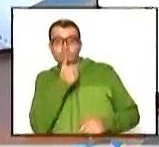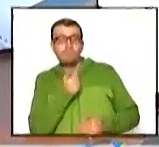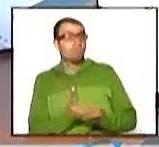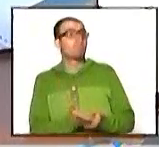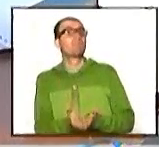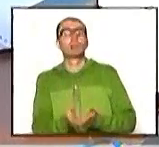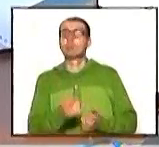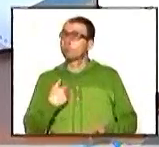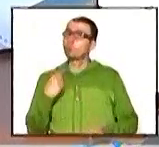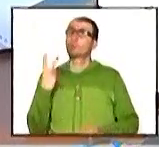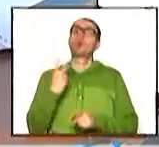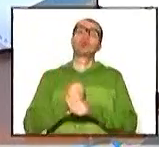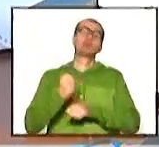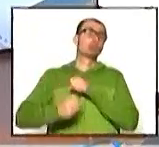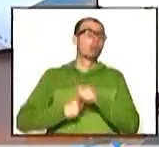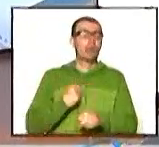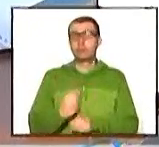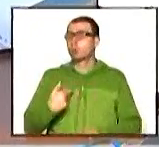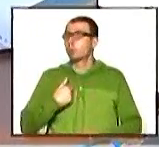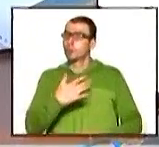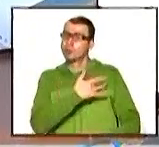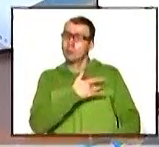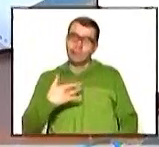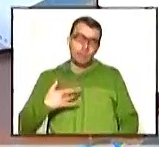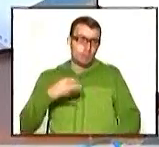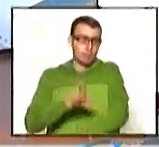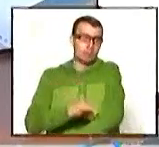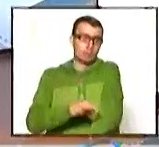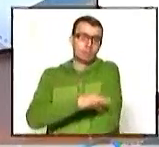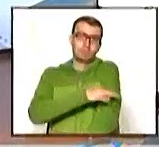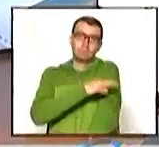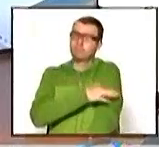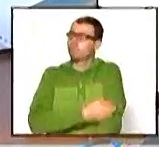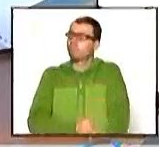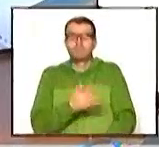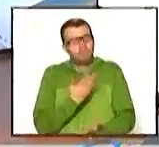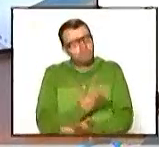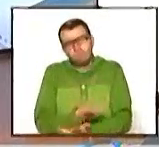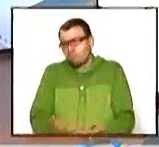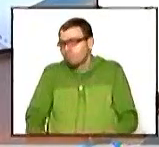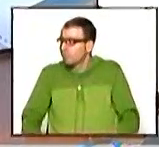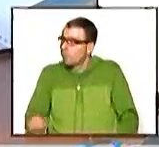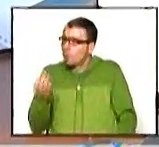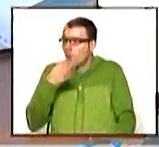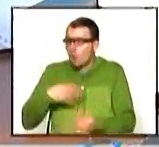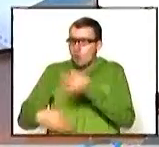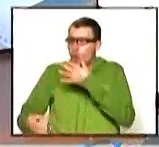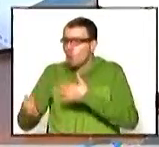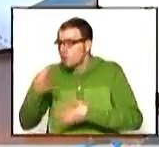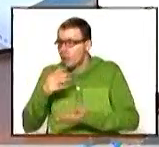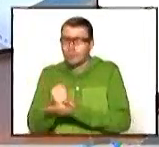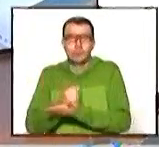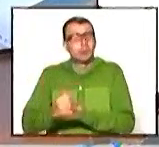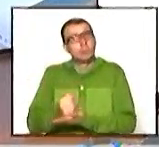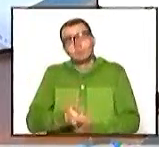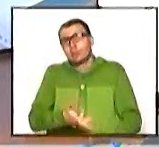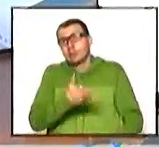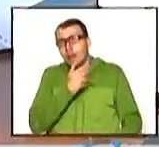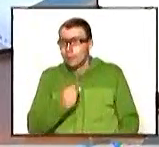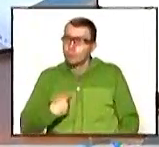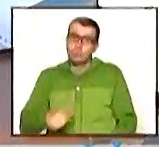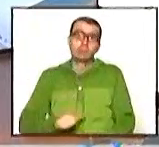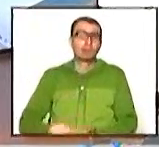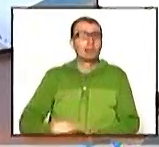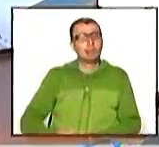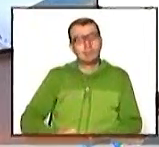y me coloco terapia neural, me acupuntura, me tomo de toda clase, ya me he gastado plata y ya me